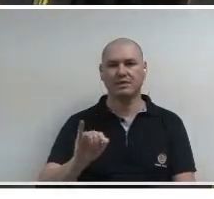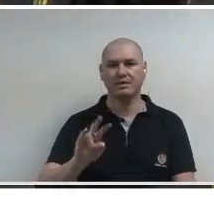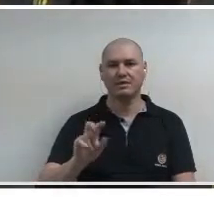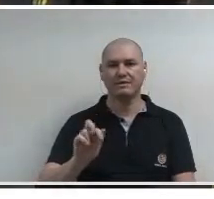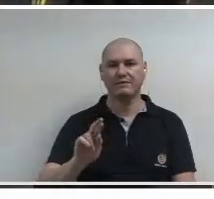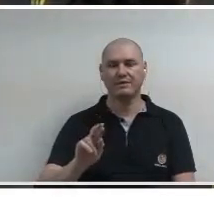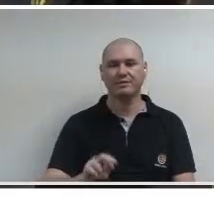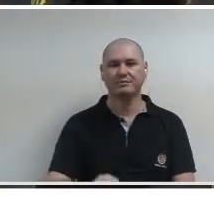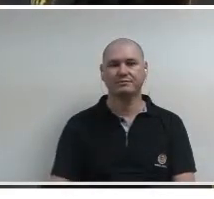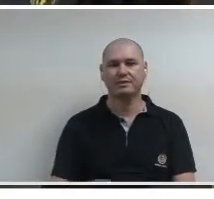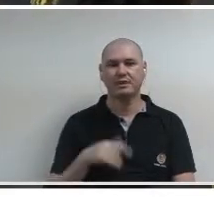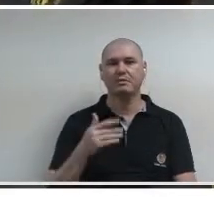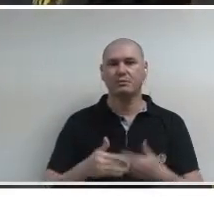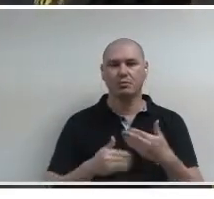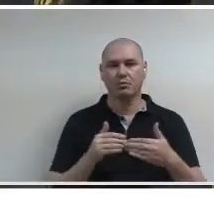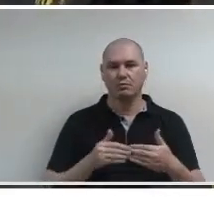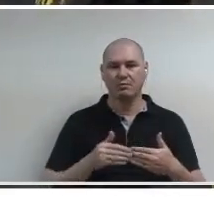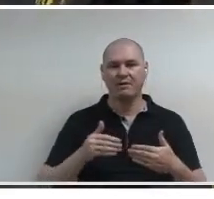Saldívar, ja.